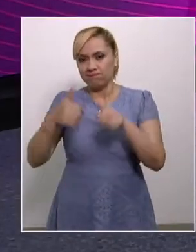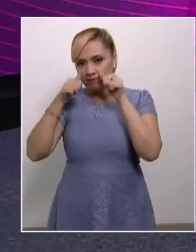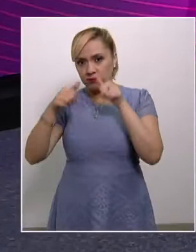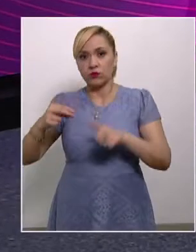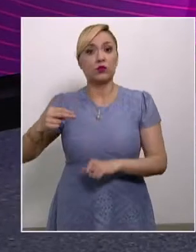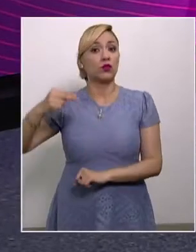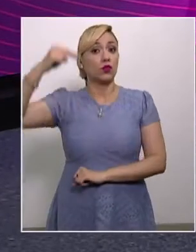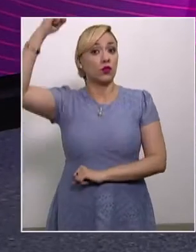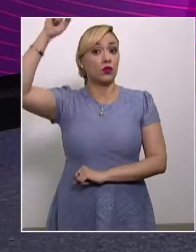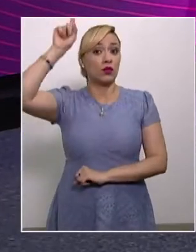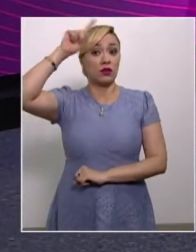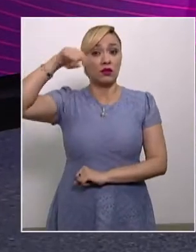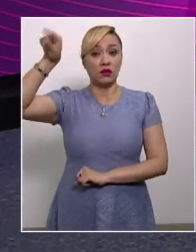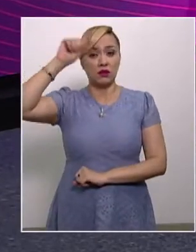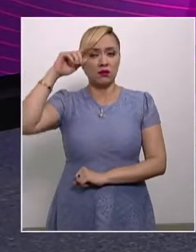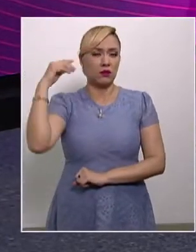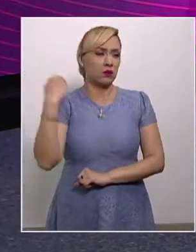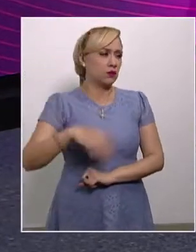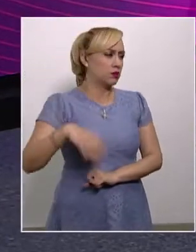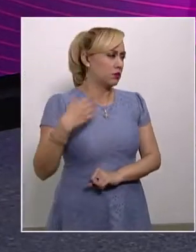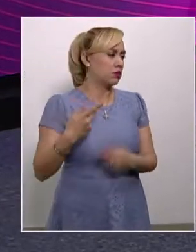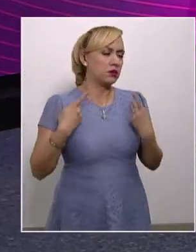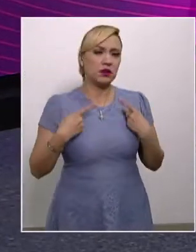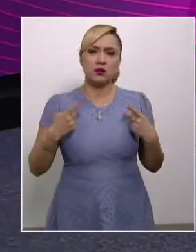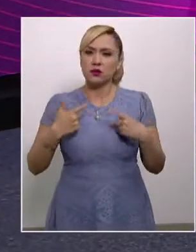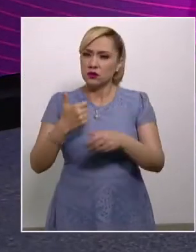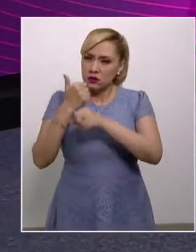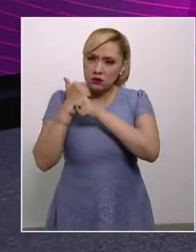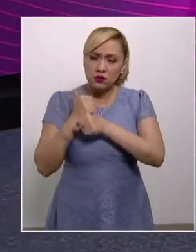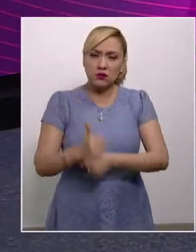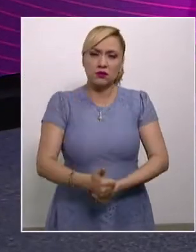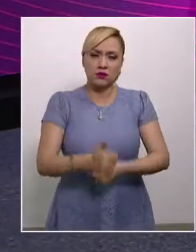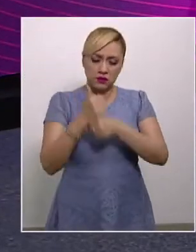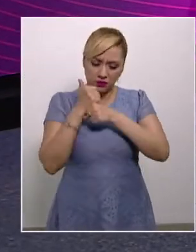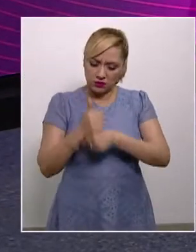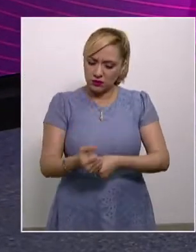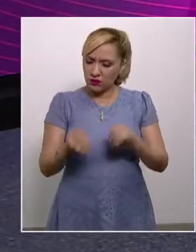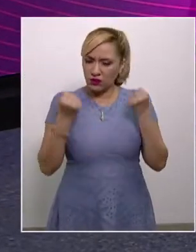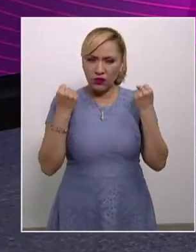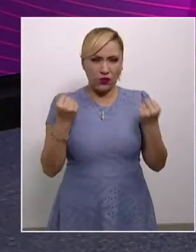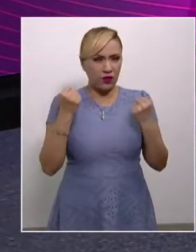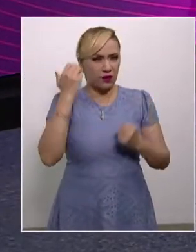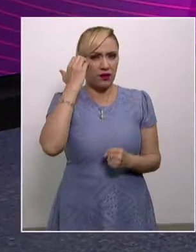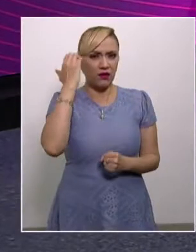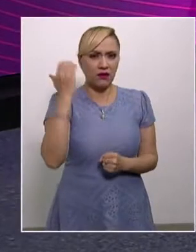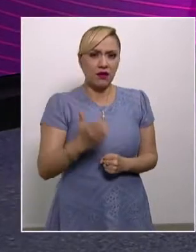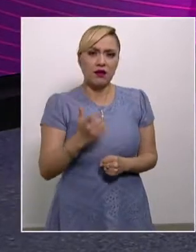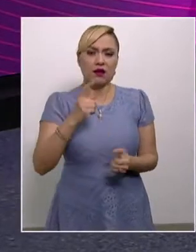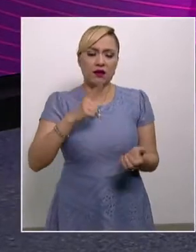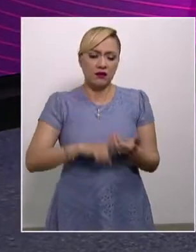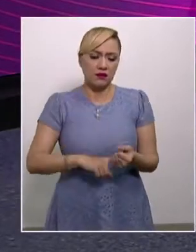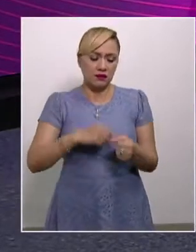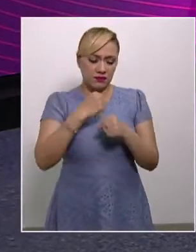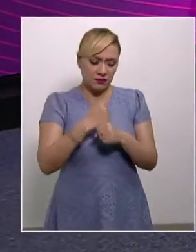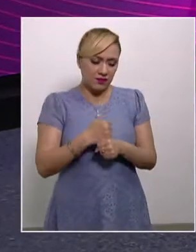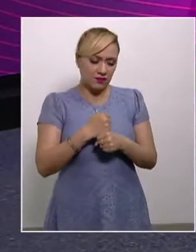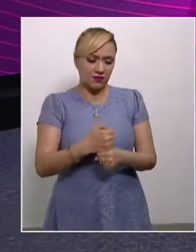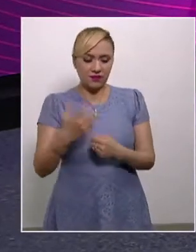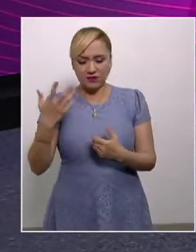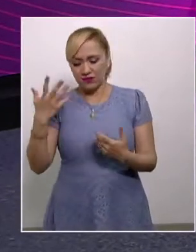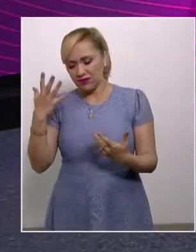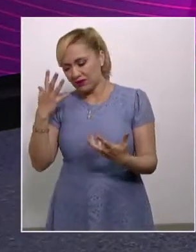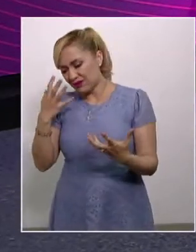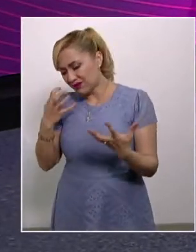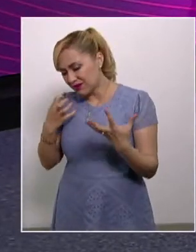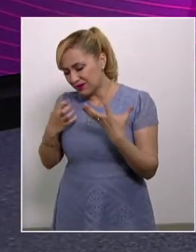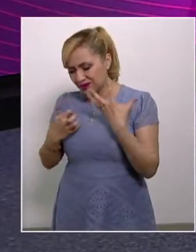es la desesperanza. La gente está atravesando climas de violencia tan fuertes y tan brutales y se están enfrentando a la desesperanza. O hay gente